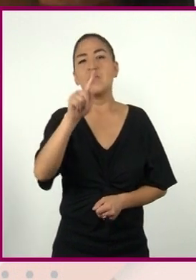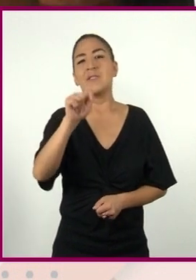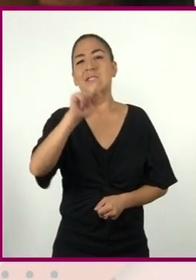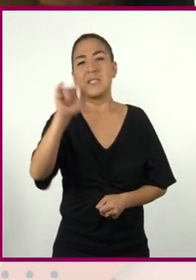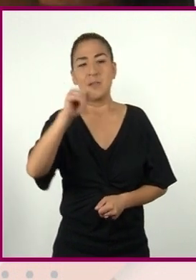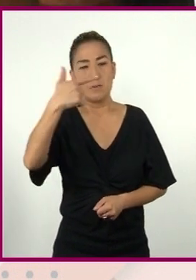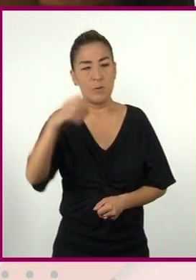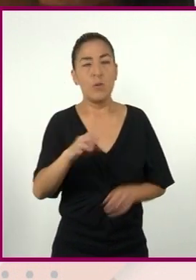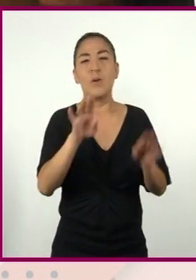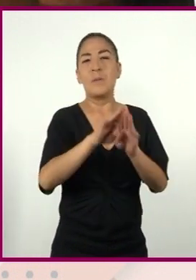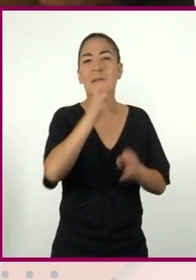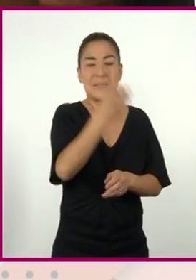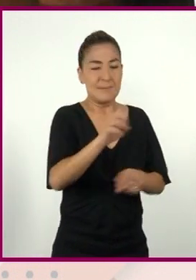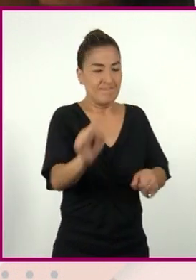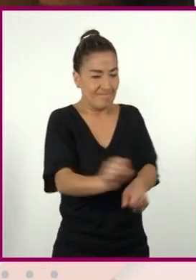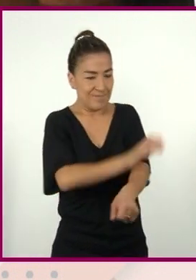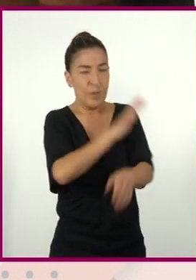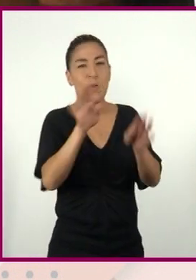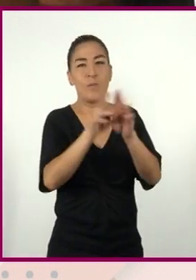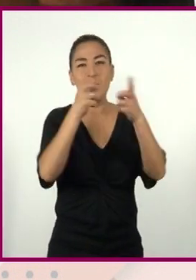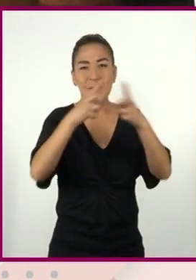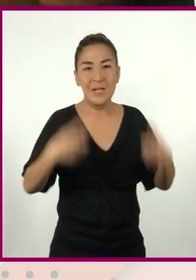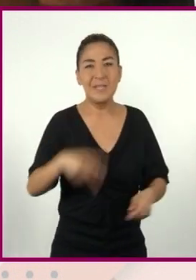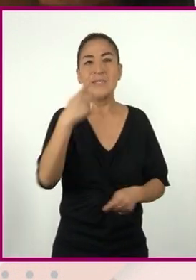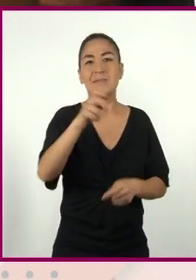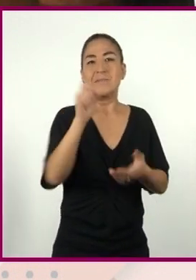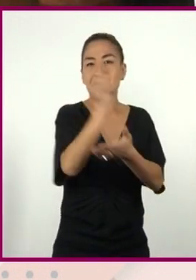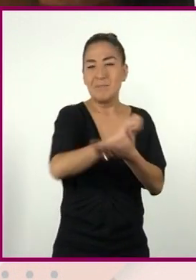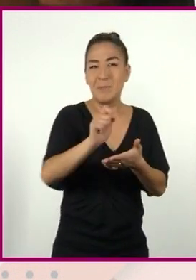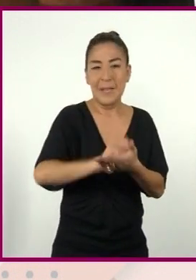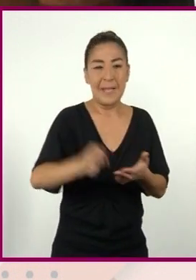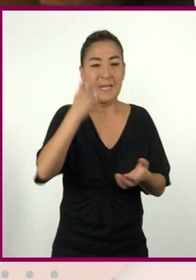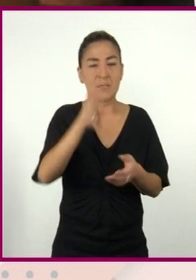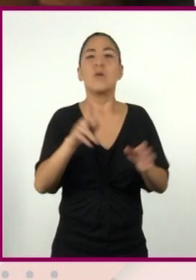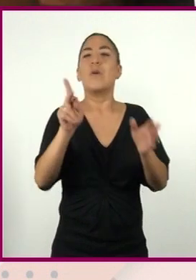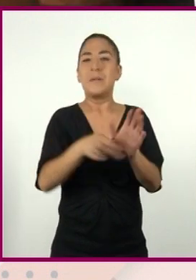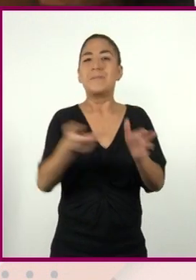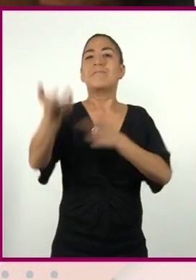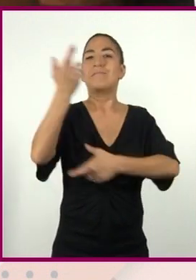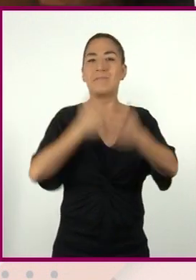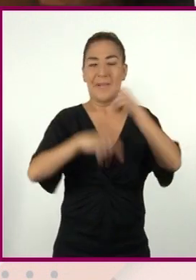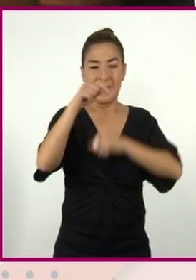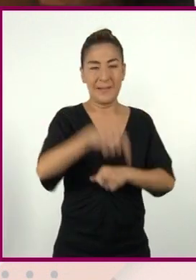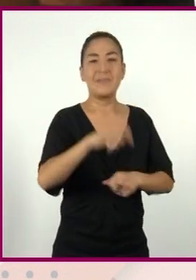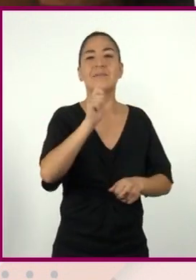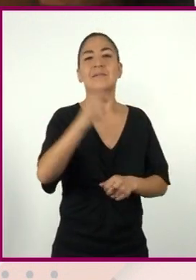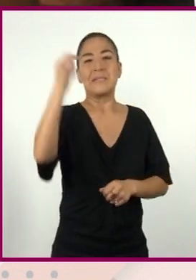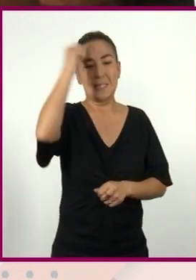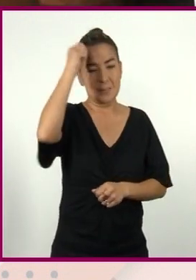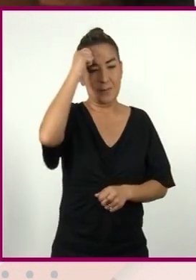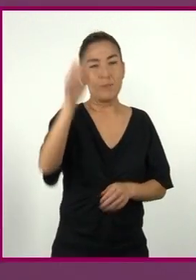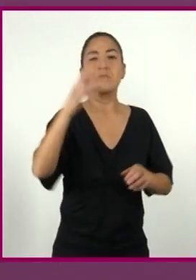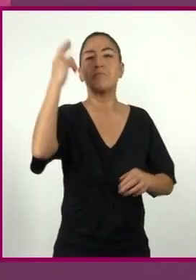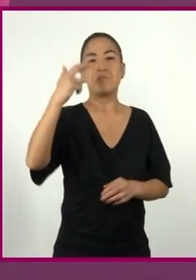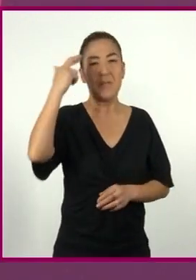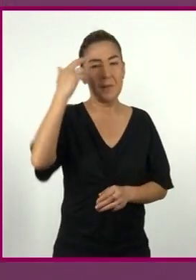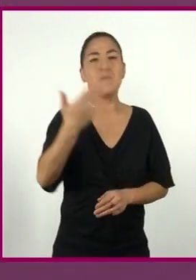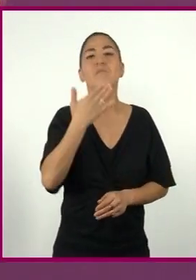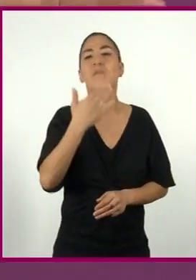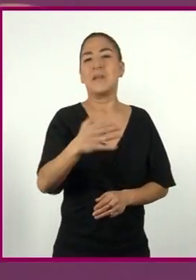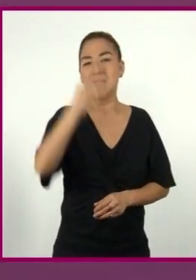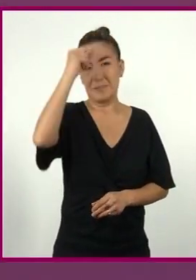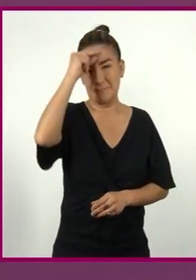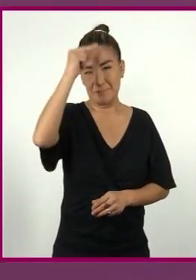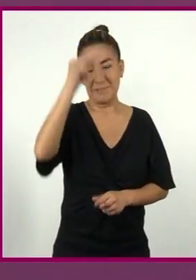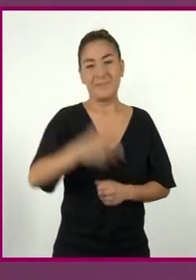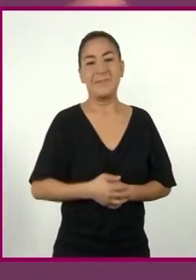poeta. Recuperó el trono de su padre en Texcoco y fue un rey justo y sabio. Aquí